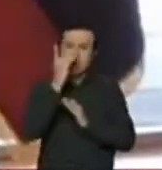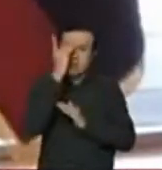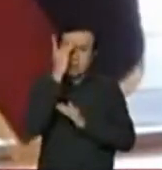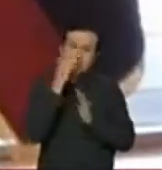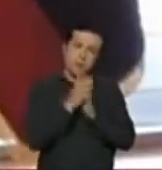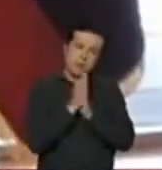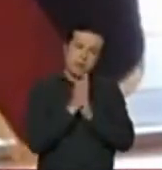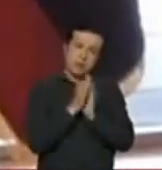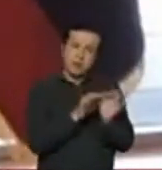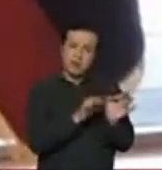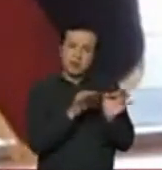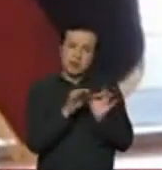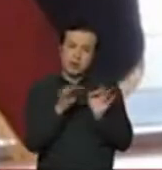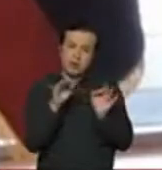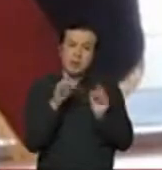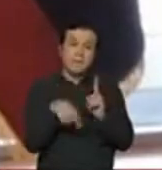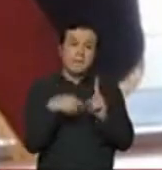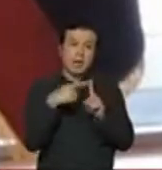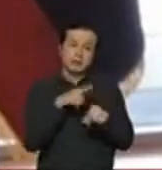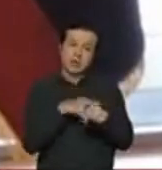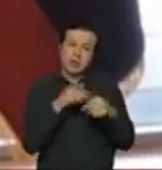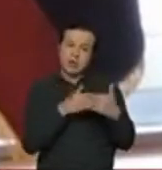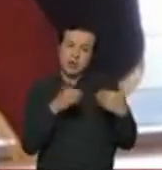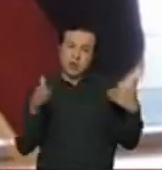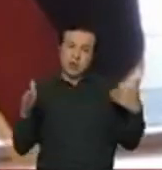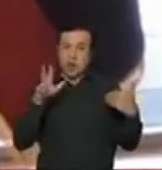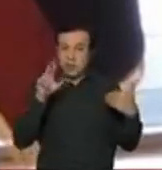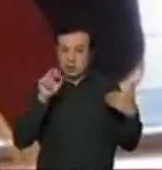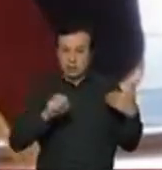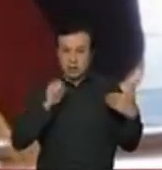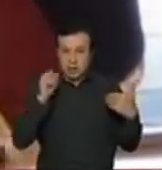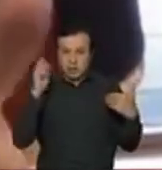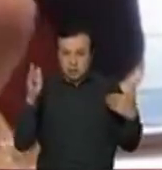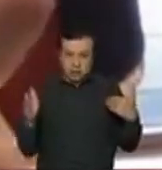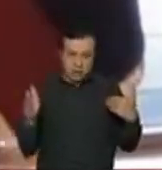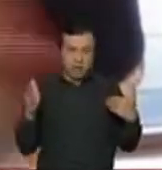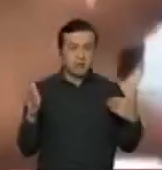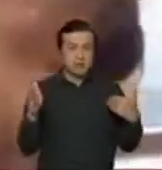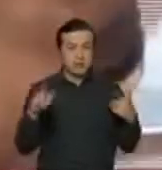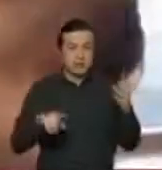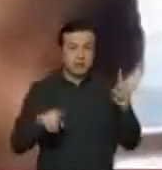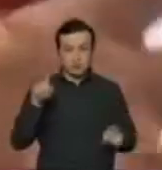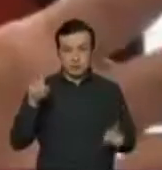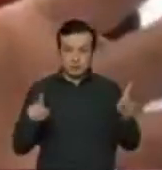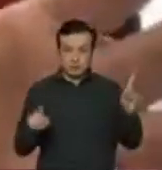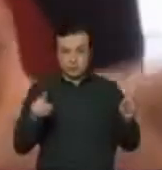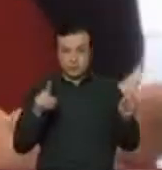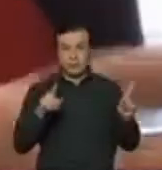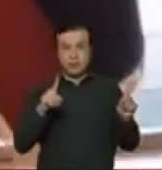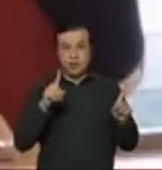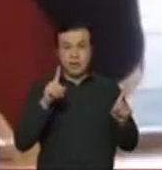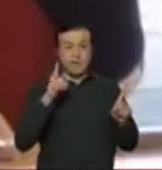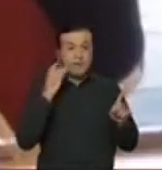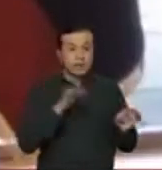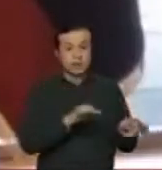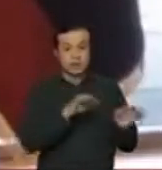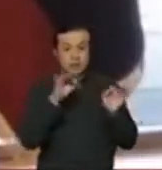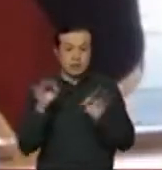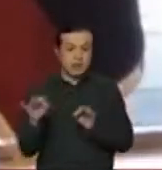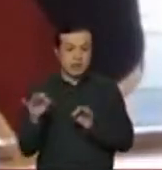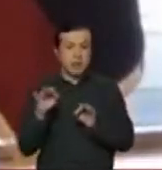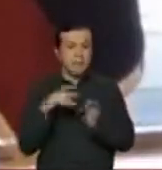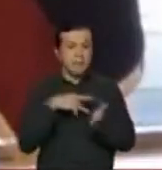refinanciamiento hasta 30 años de plazo, ¿no es cierto?, con varios meses de gracia en términos de